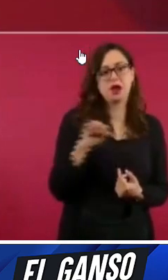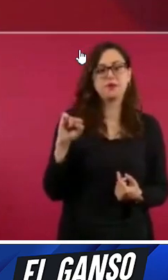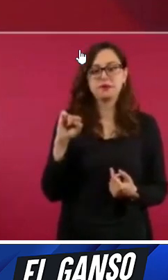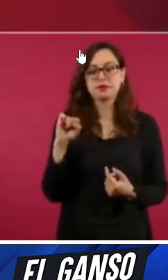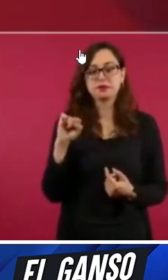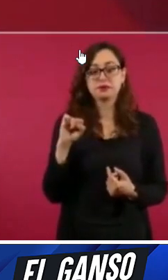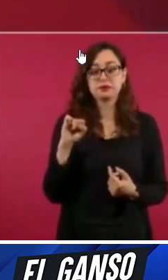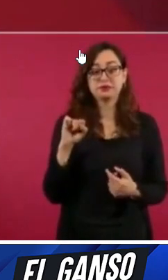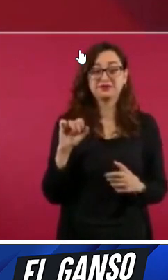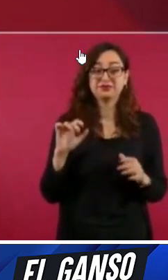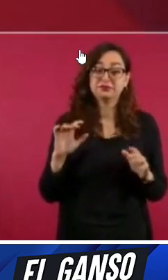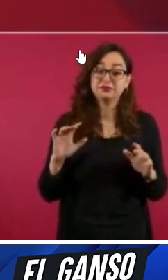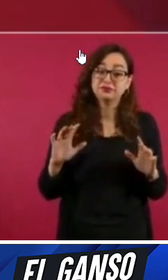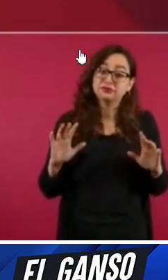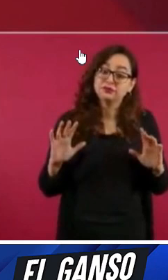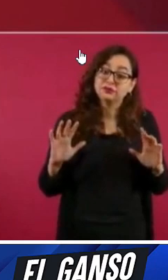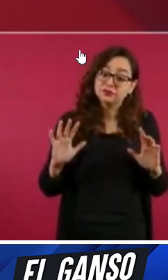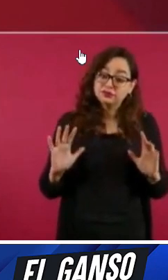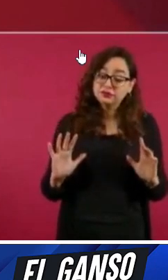a no ser